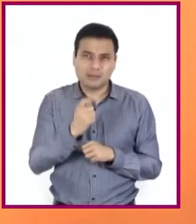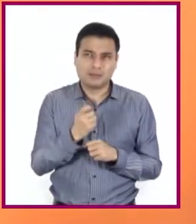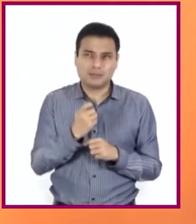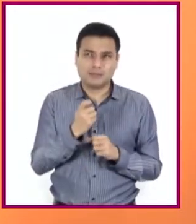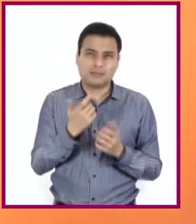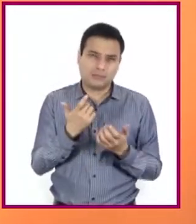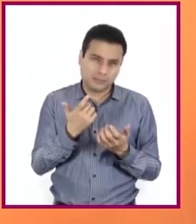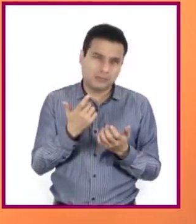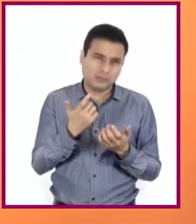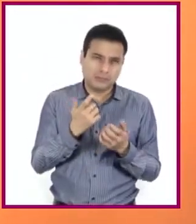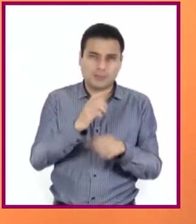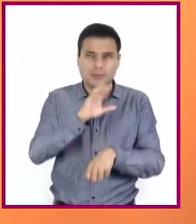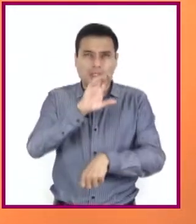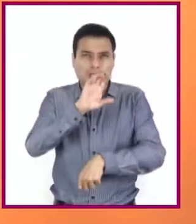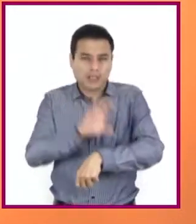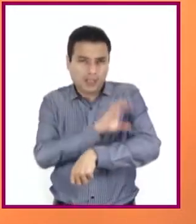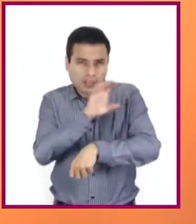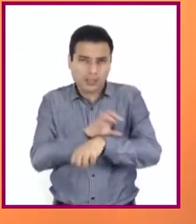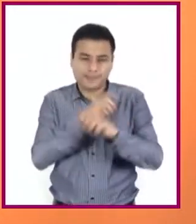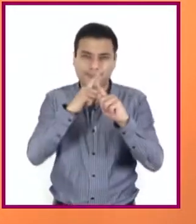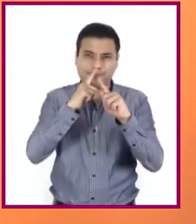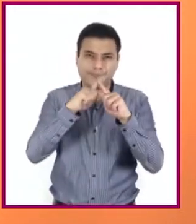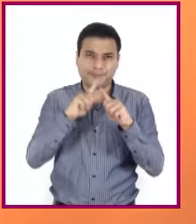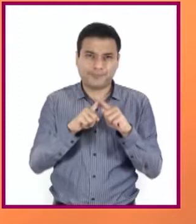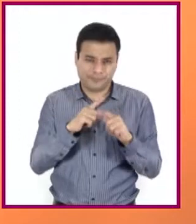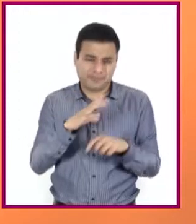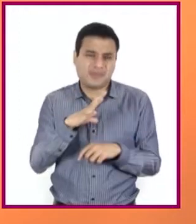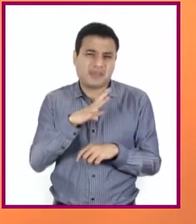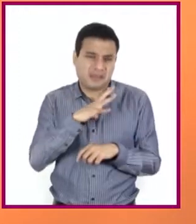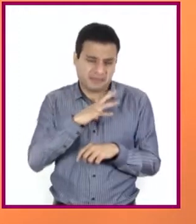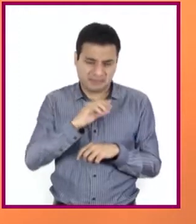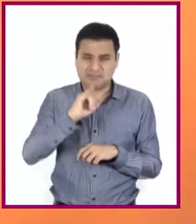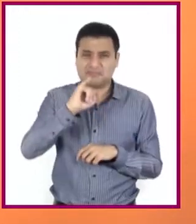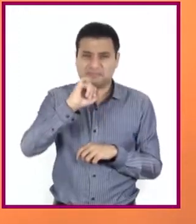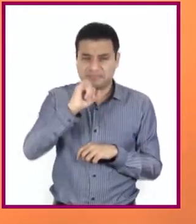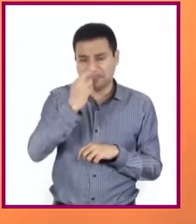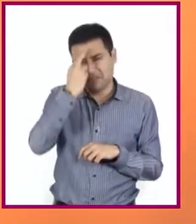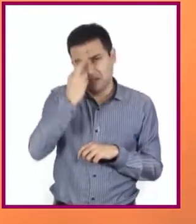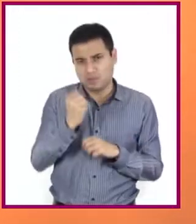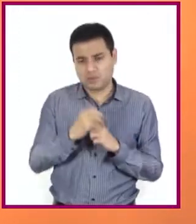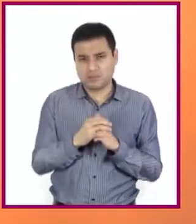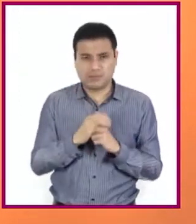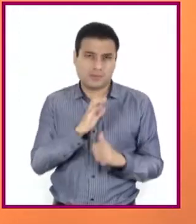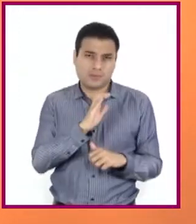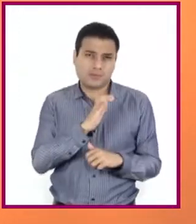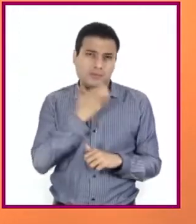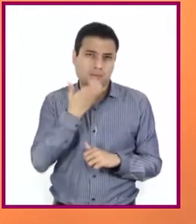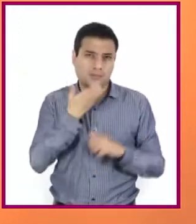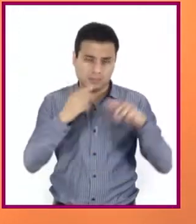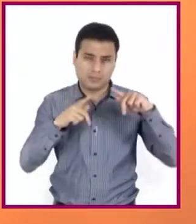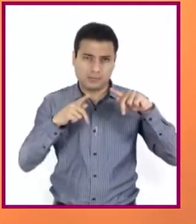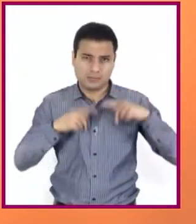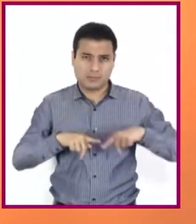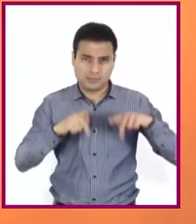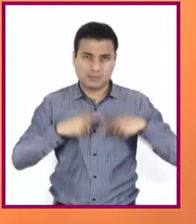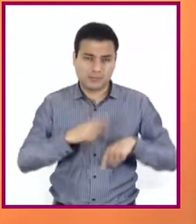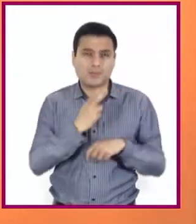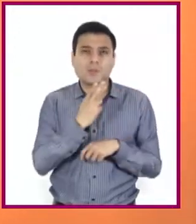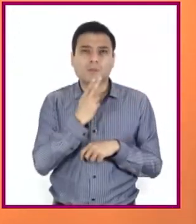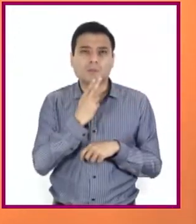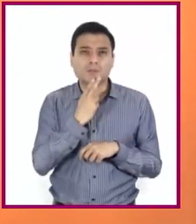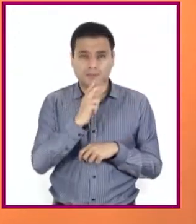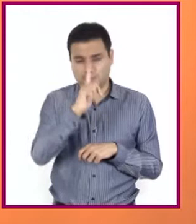solo algunas de las formas de energía que han sido explotadas durante muchos años y que además forman parte de la base del desarrollo y del progreso